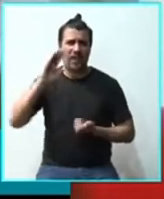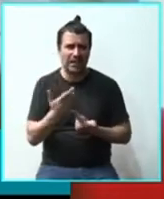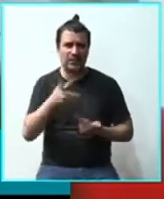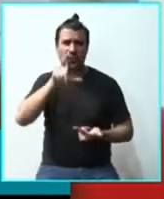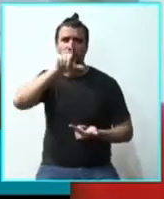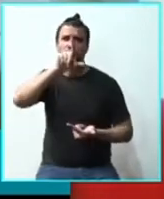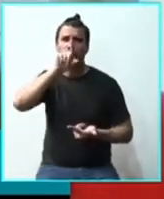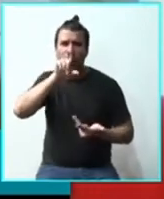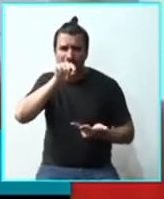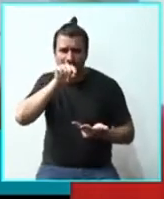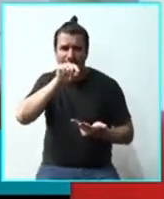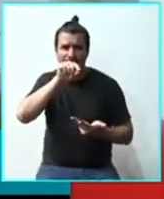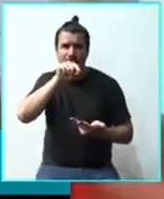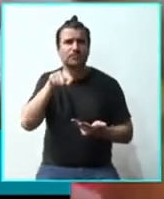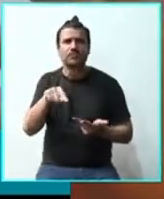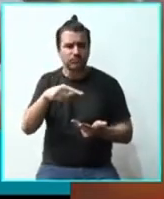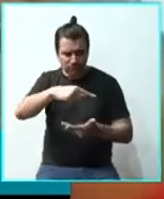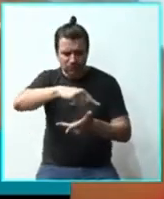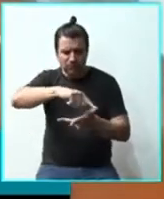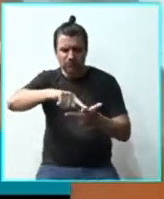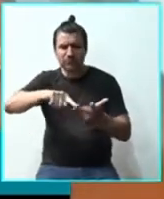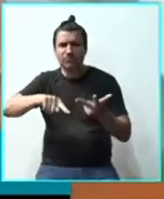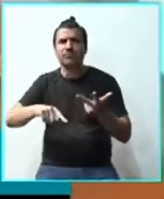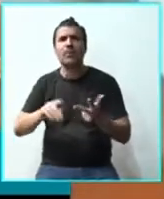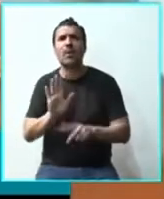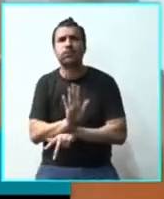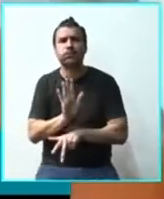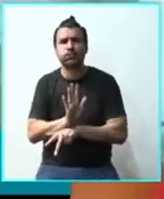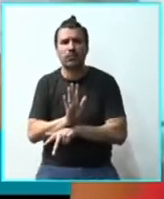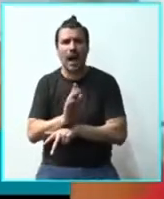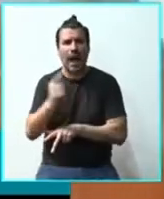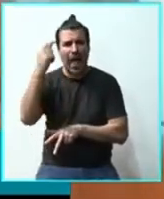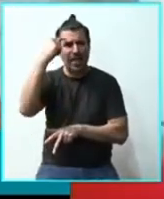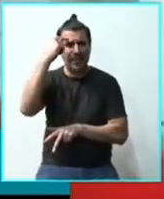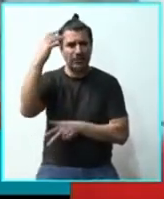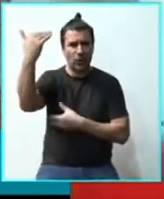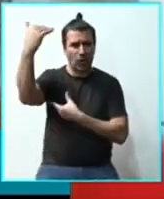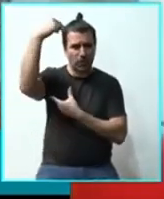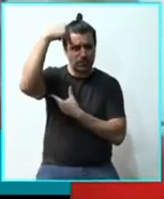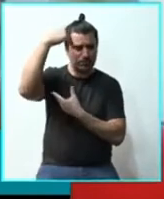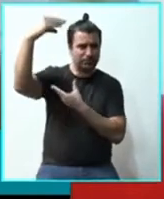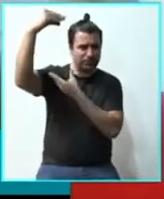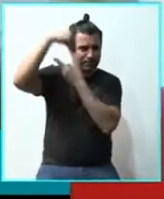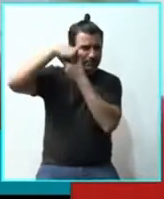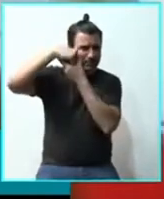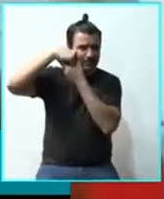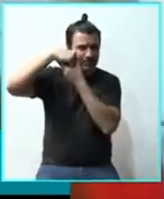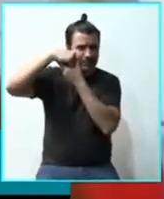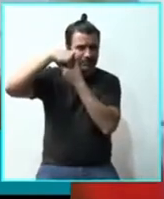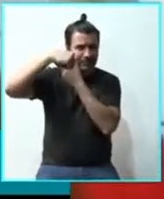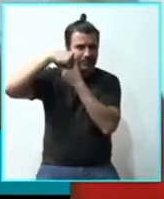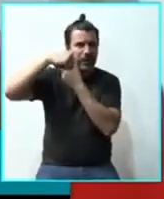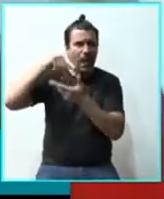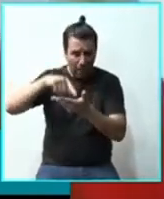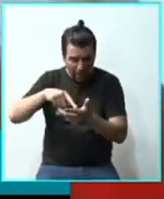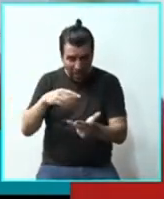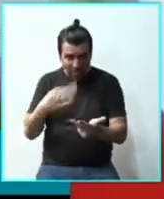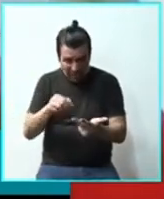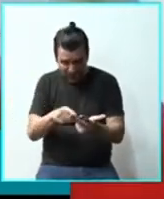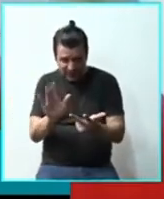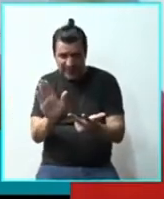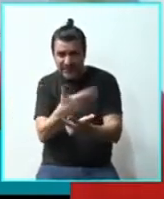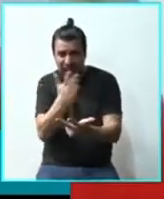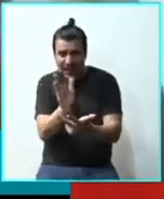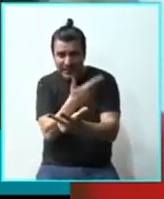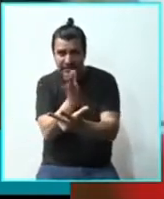hacen? Esas herramientas se meten en nuestros pensamientos, en nuestras ideas, en nuestros deseos. ¿Hay que eliminarlas? Y no, yo soy